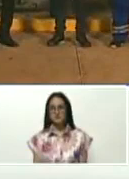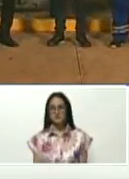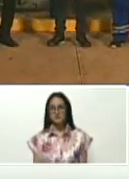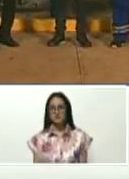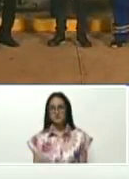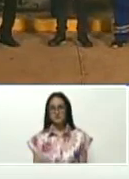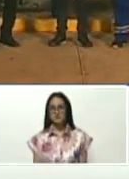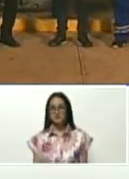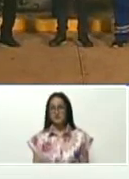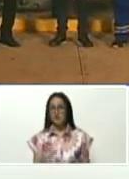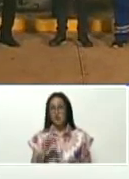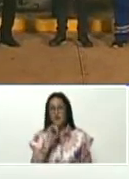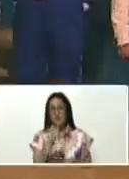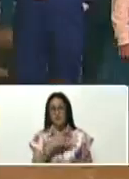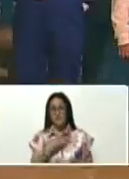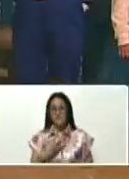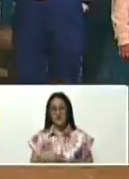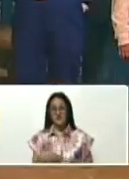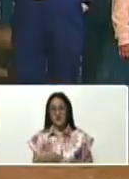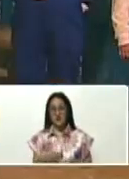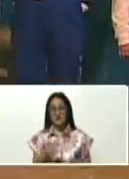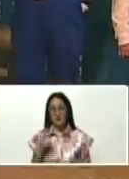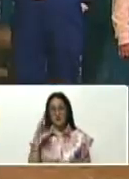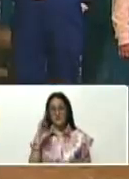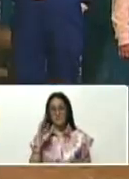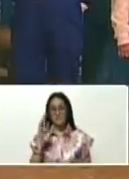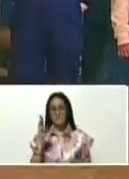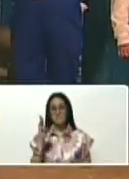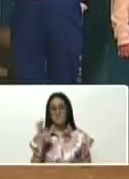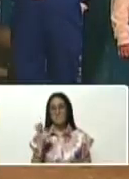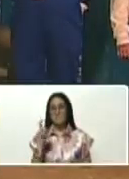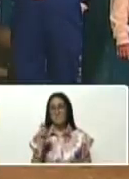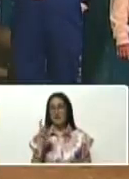Le informamos al presidente Gustavo Petro que luego